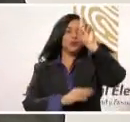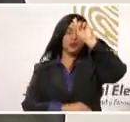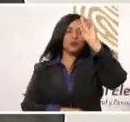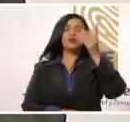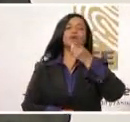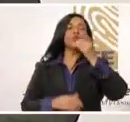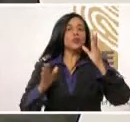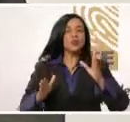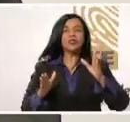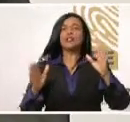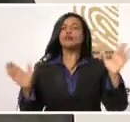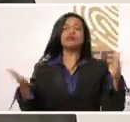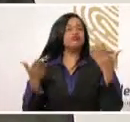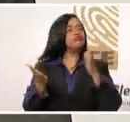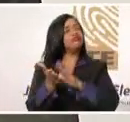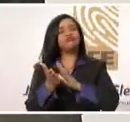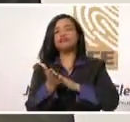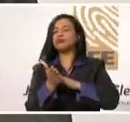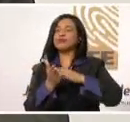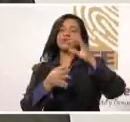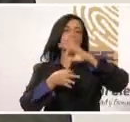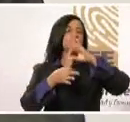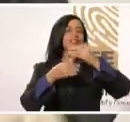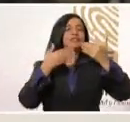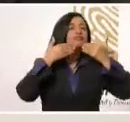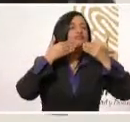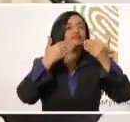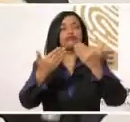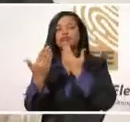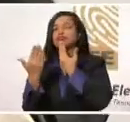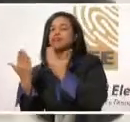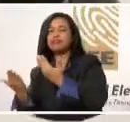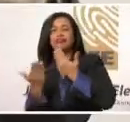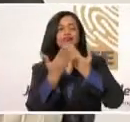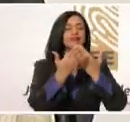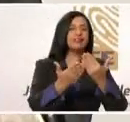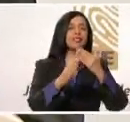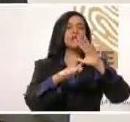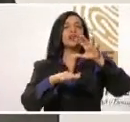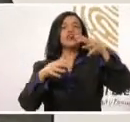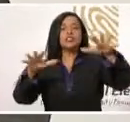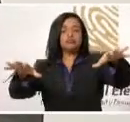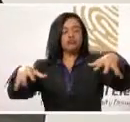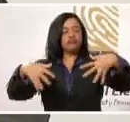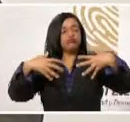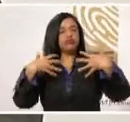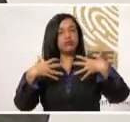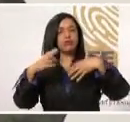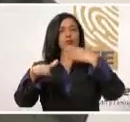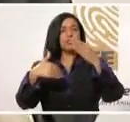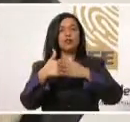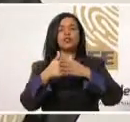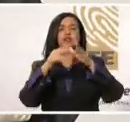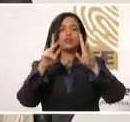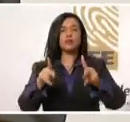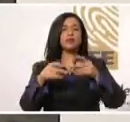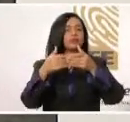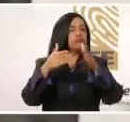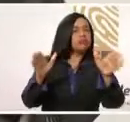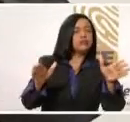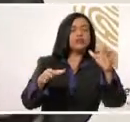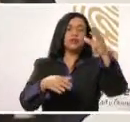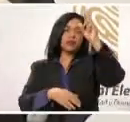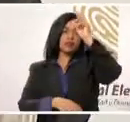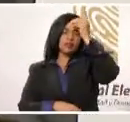las elecciones! Gracias y muchas gracias. Y convocamos formalmente en este acto de apertura,